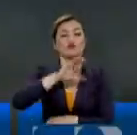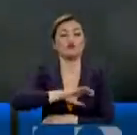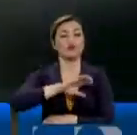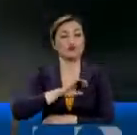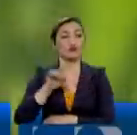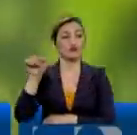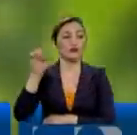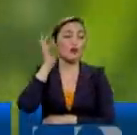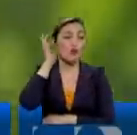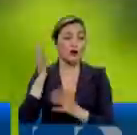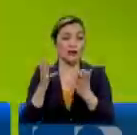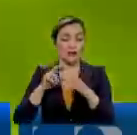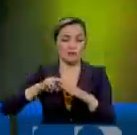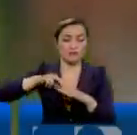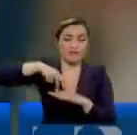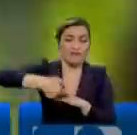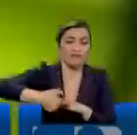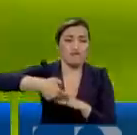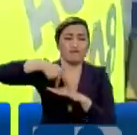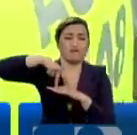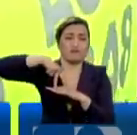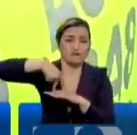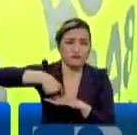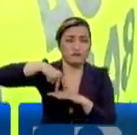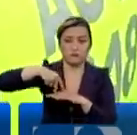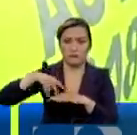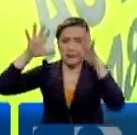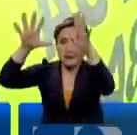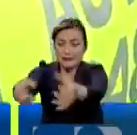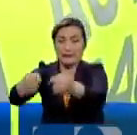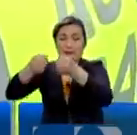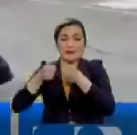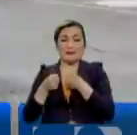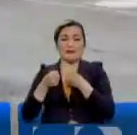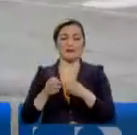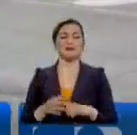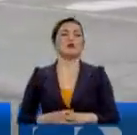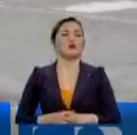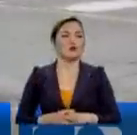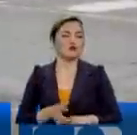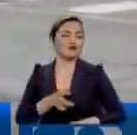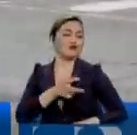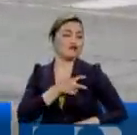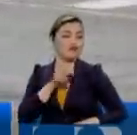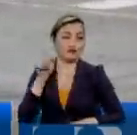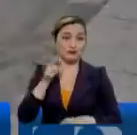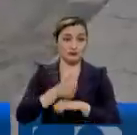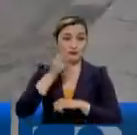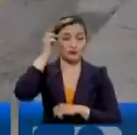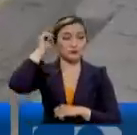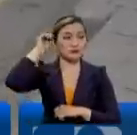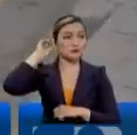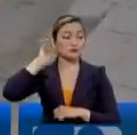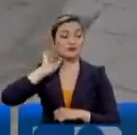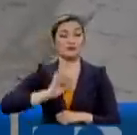que evitaron que una mujer se suicide al lanzarse de un puente peatonal en el sur de la ciudad fueron condecorados por las